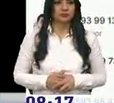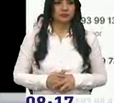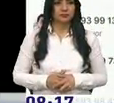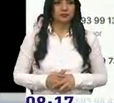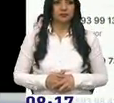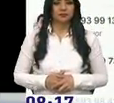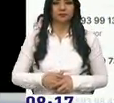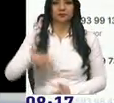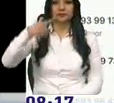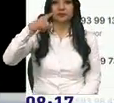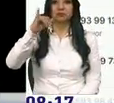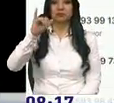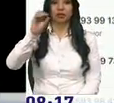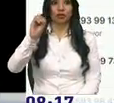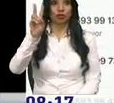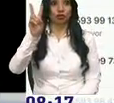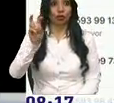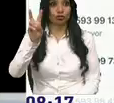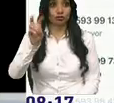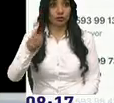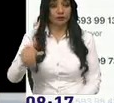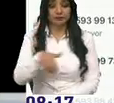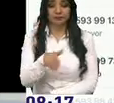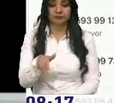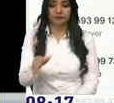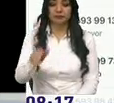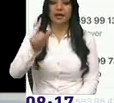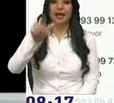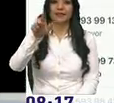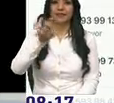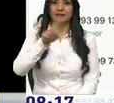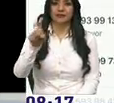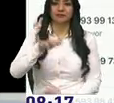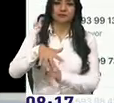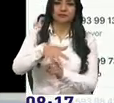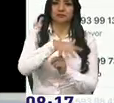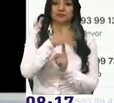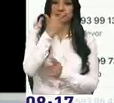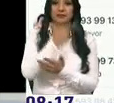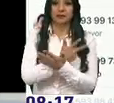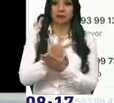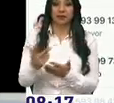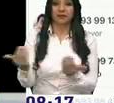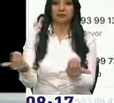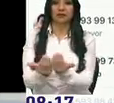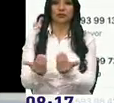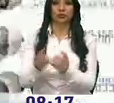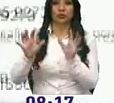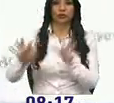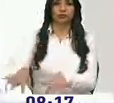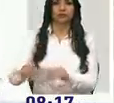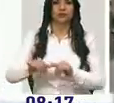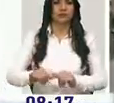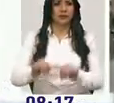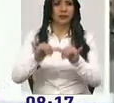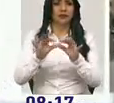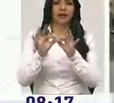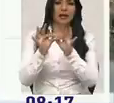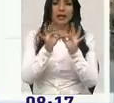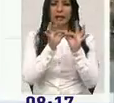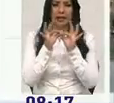la Pío 12, Bartolomé Alves, un parque, son 3 semanas, la basura sigue ahí en la vereda. O sea, arreglaron el